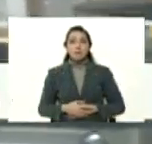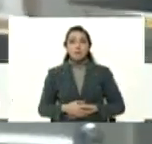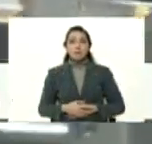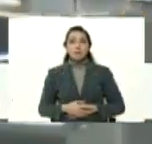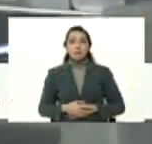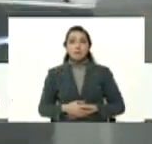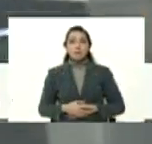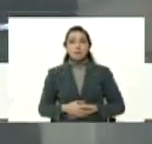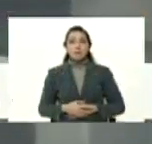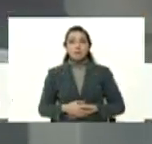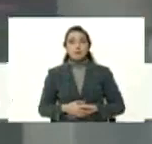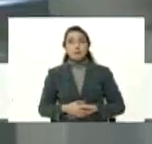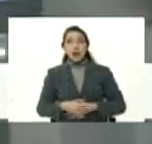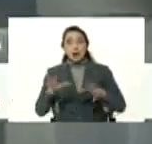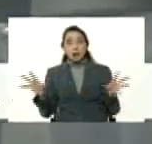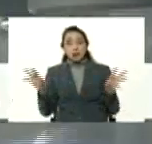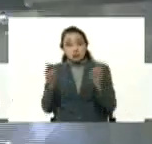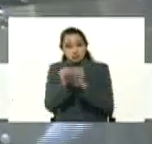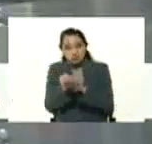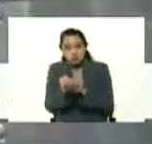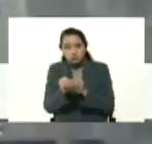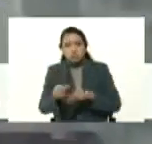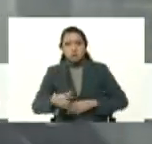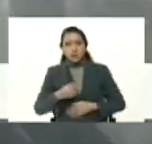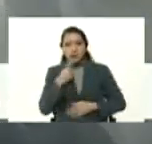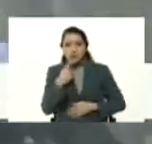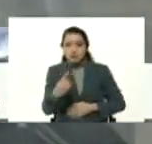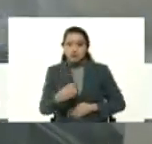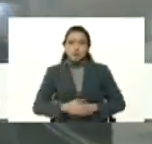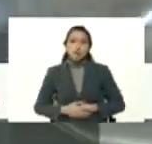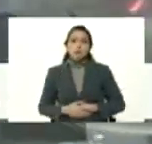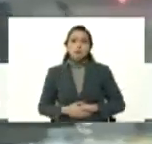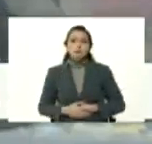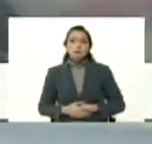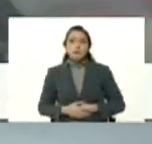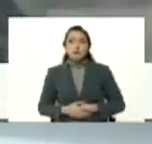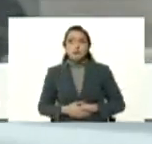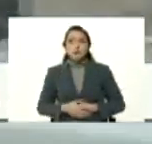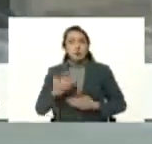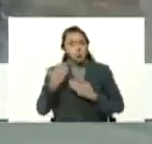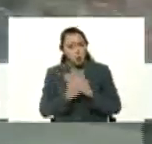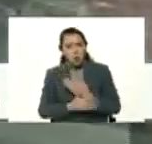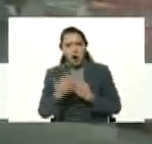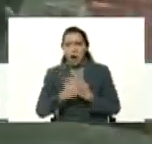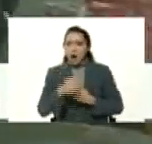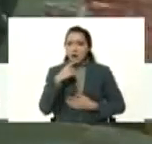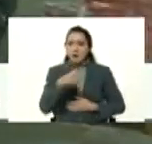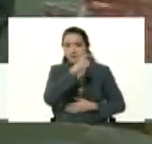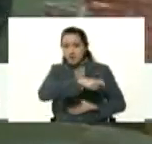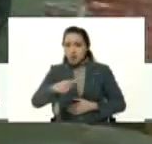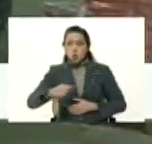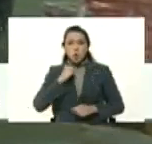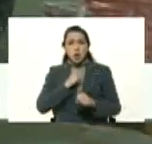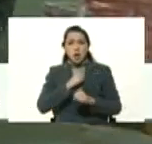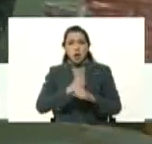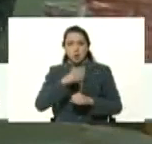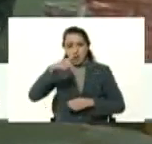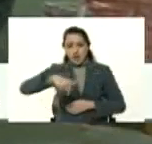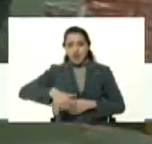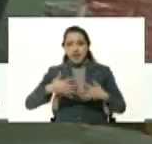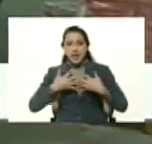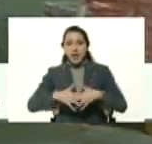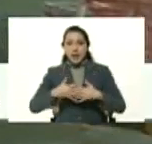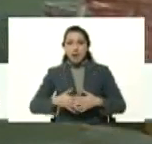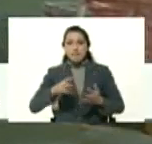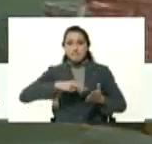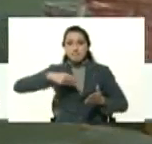Para finalizar, señor presidente, le decimos con todo el cariño, como dicen los trabajadores de esta empresa,